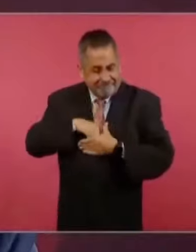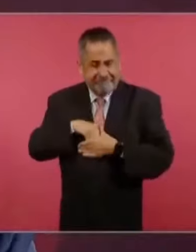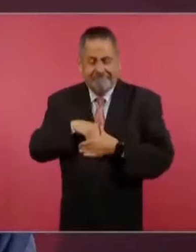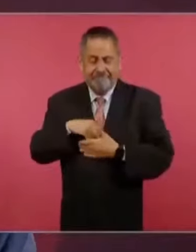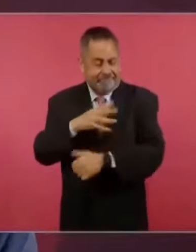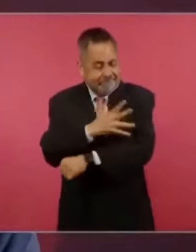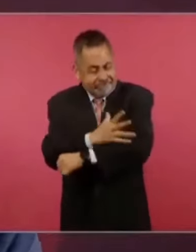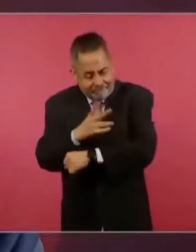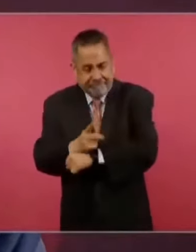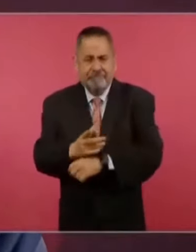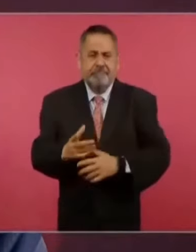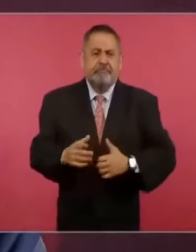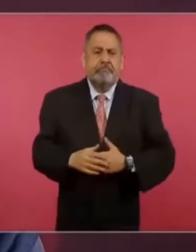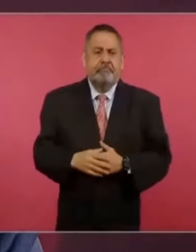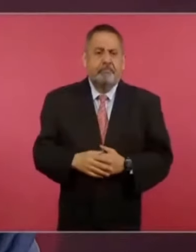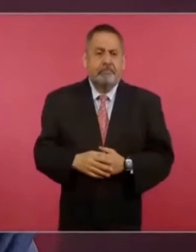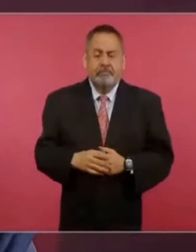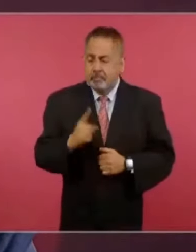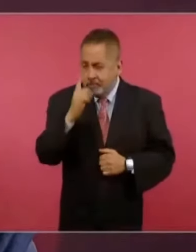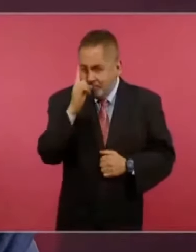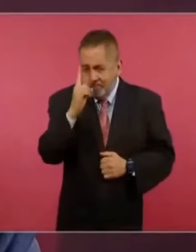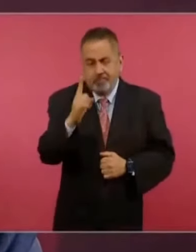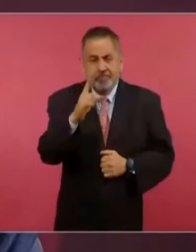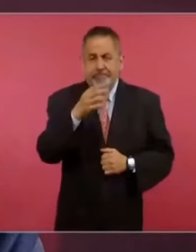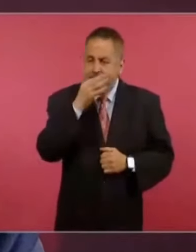No se puede